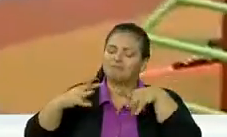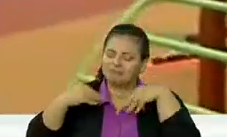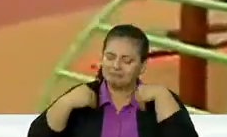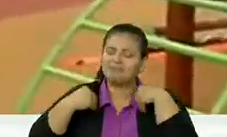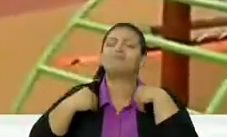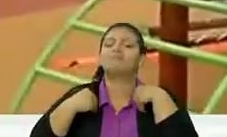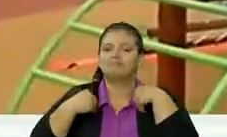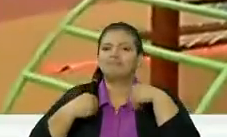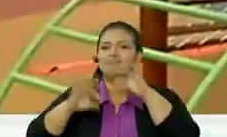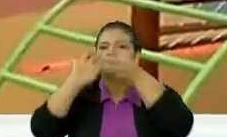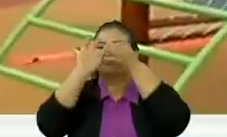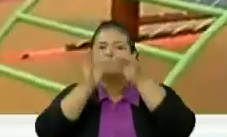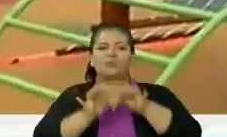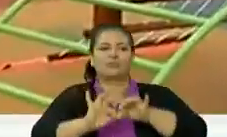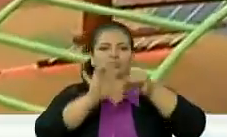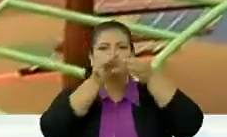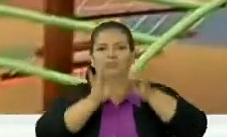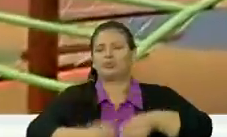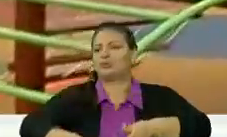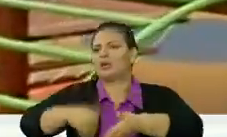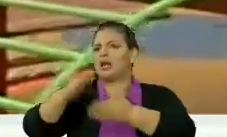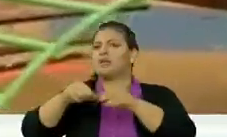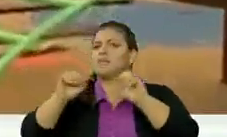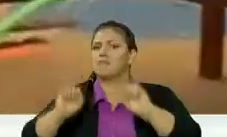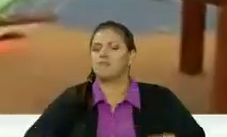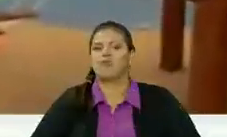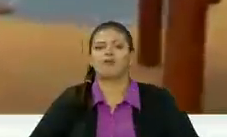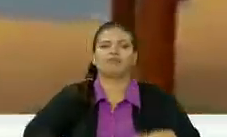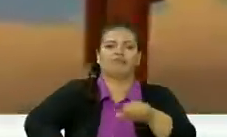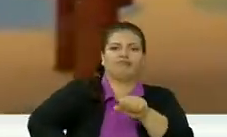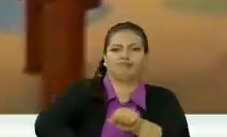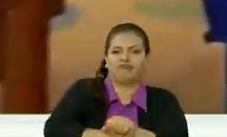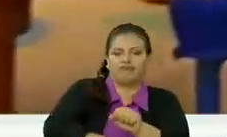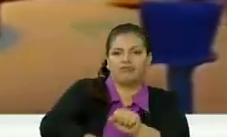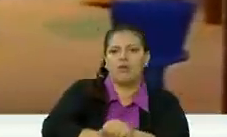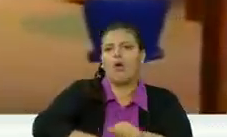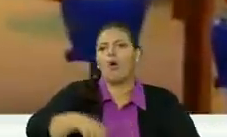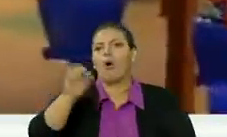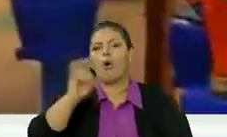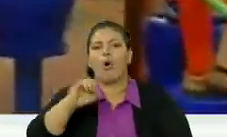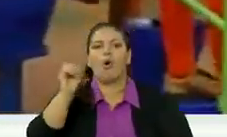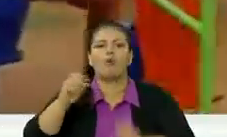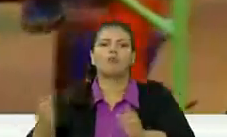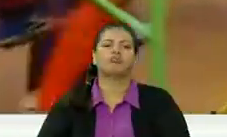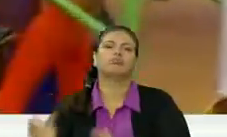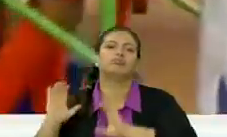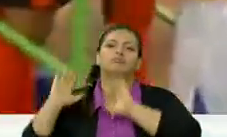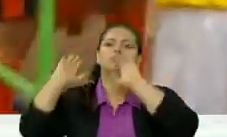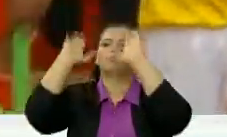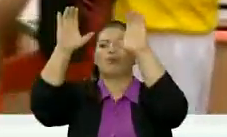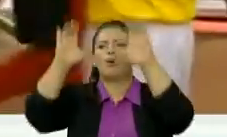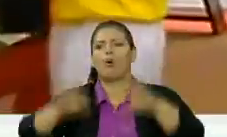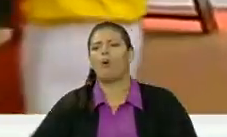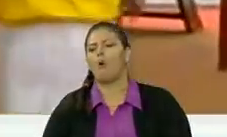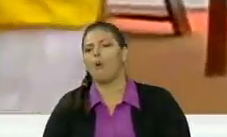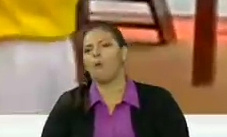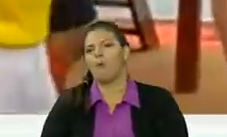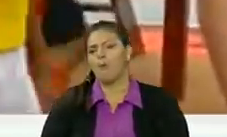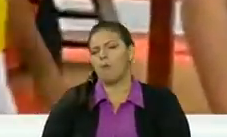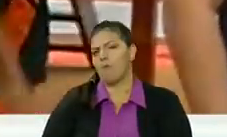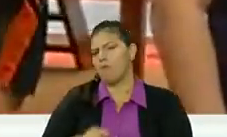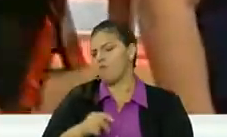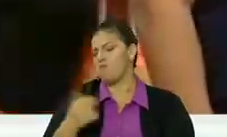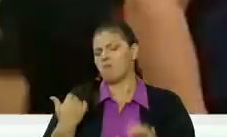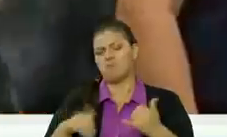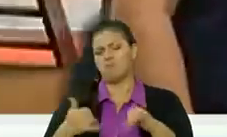fútbol, boli de arena, boli de playa, y tendremos también canchas sintéticas de fútbol de césped. Características